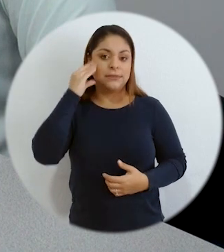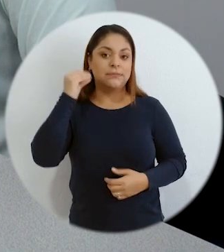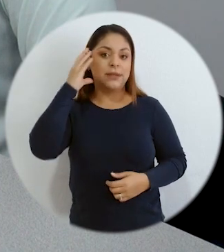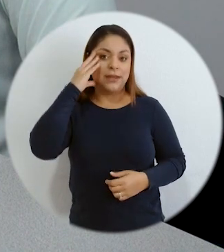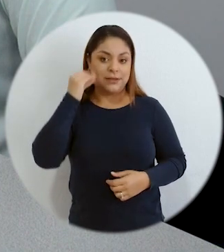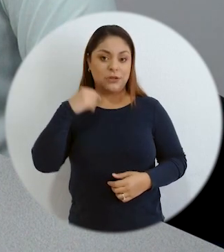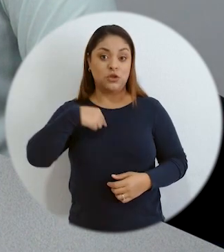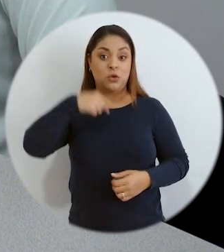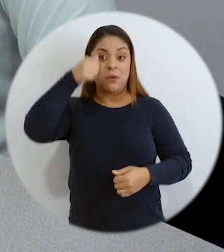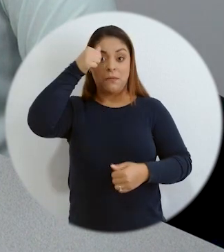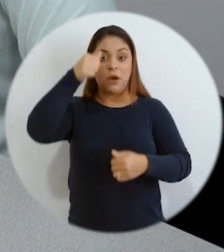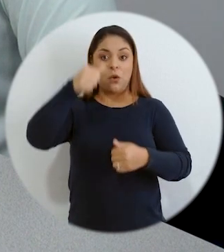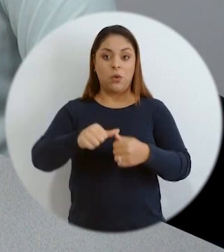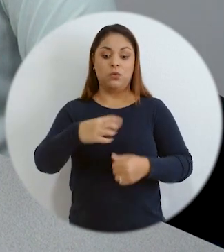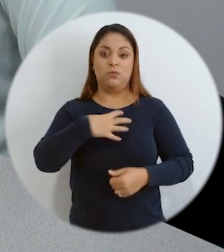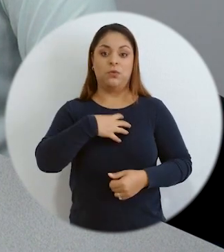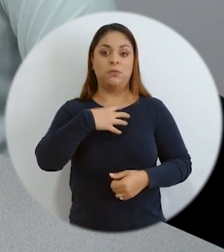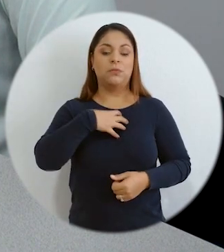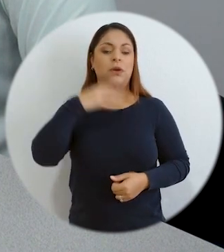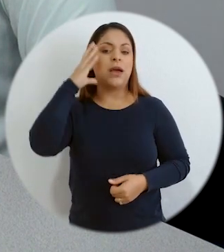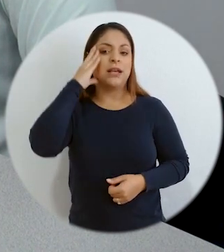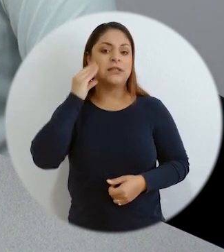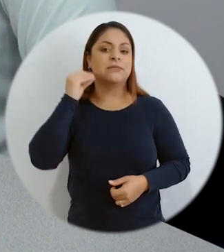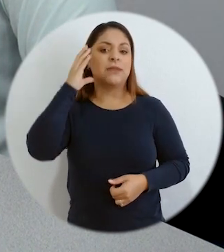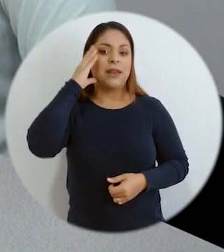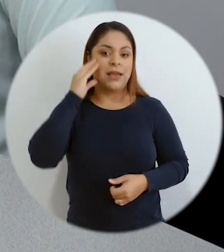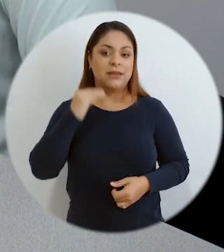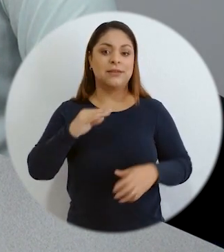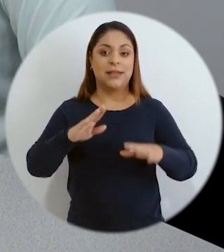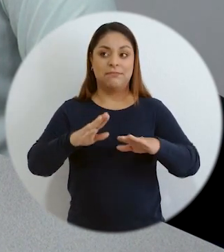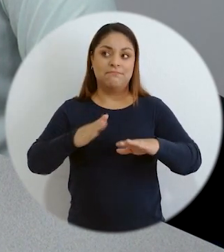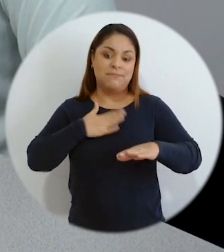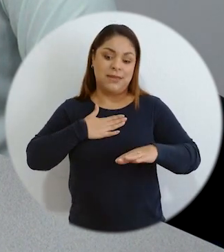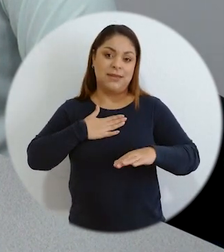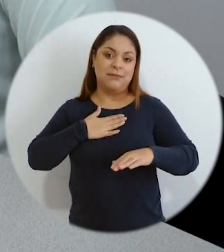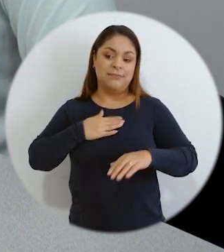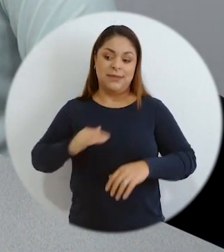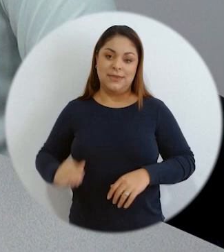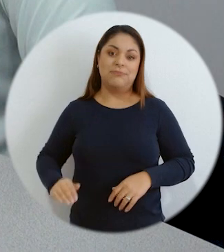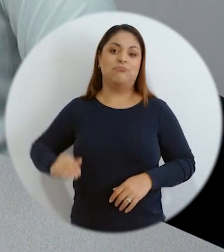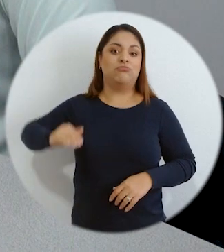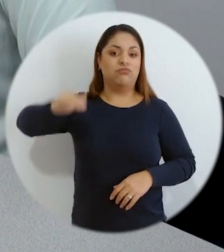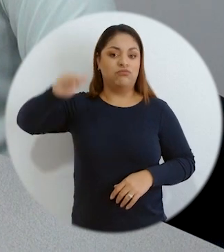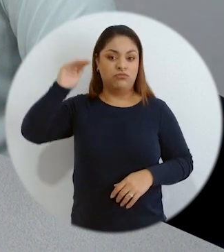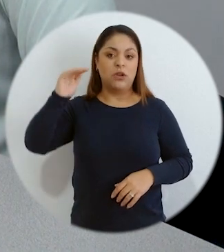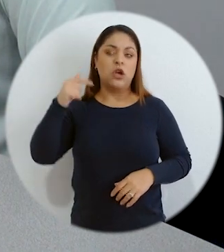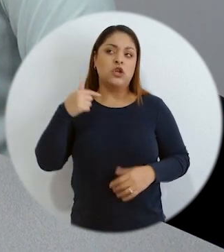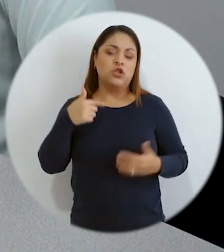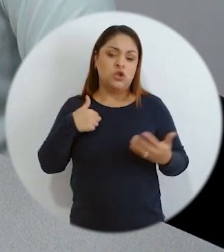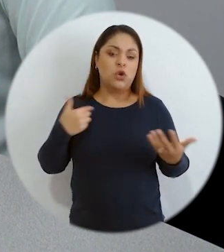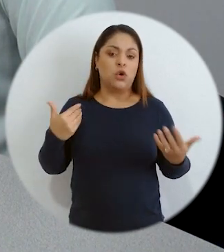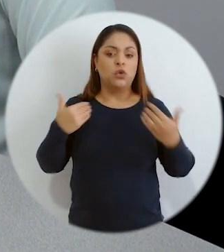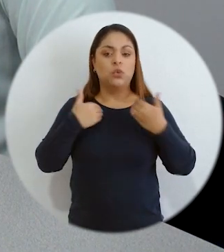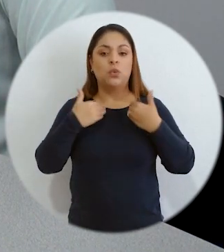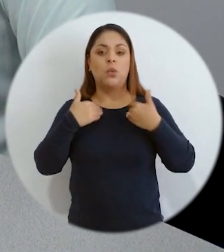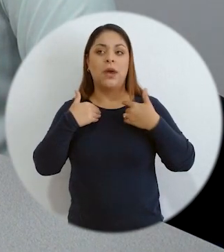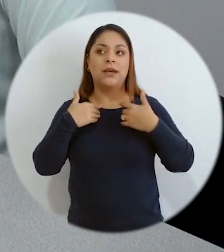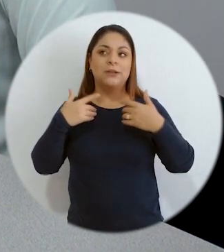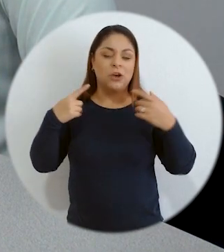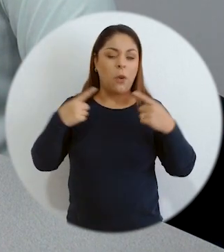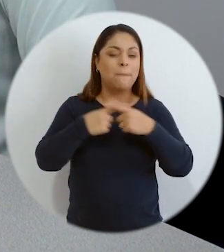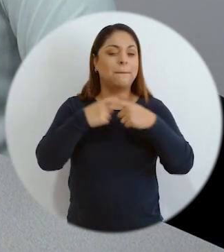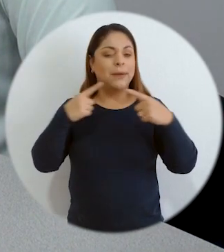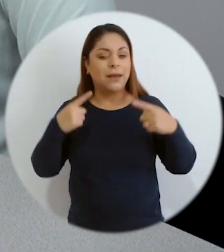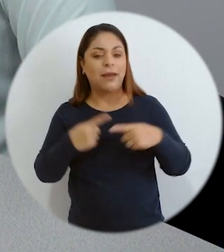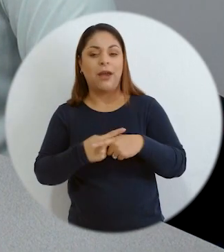propia experiencia, ¿verdad? Yo recuerdo que mi propia experiencia, digamos, de niñez y adolescencia tuvo ahí sus